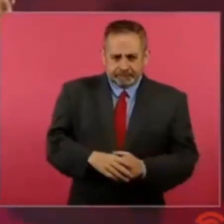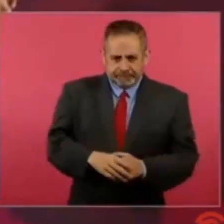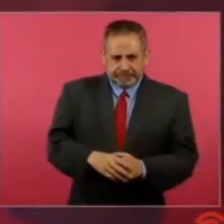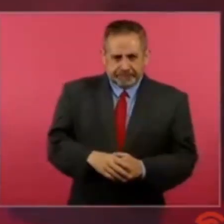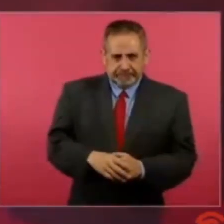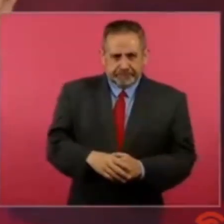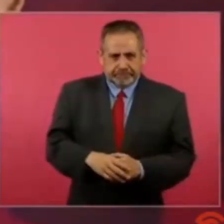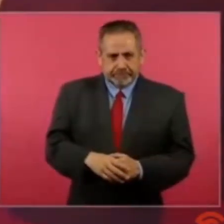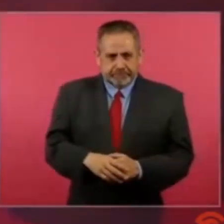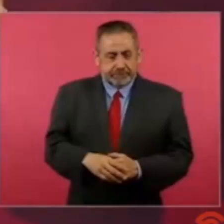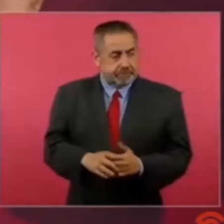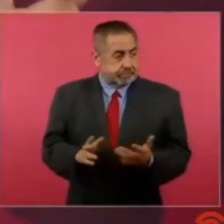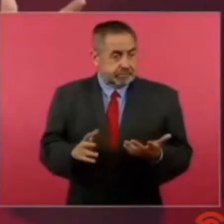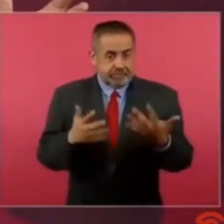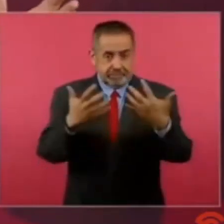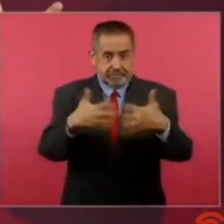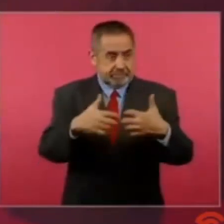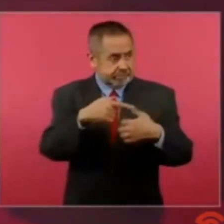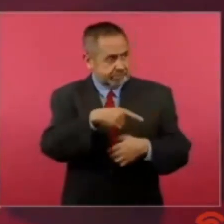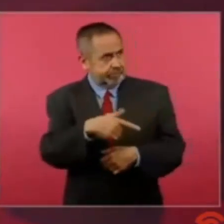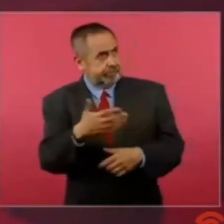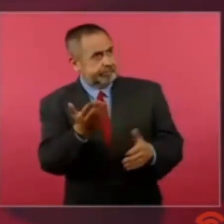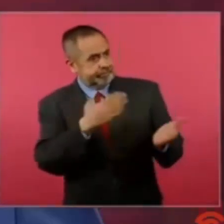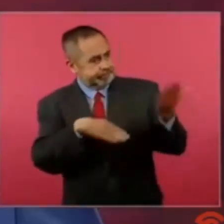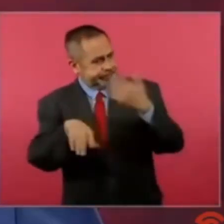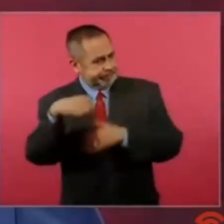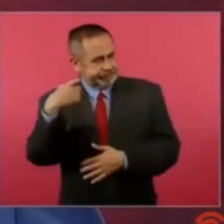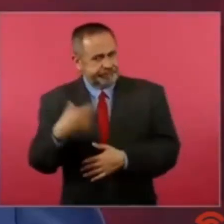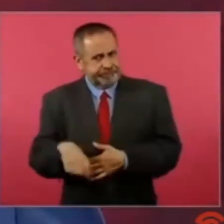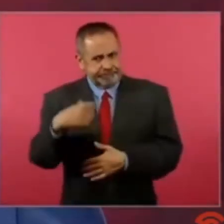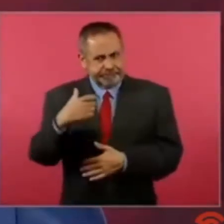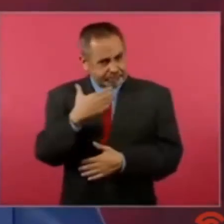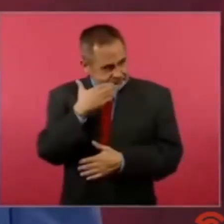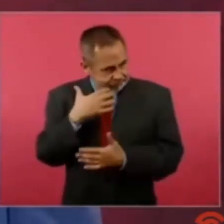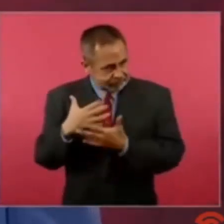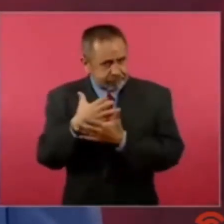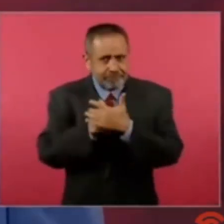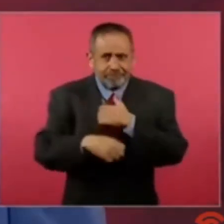Una empresa próspera.